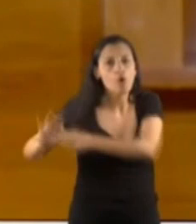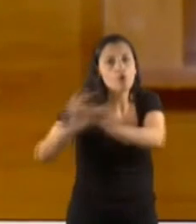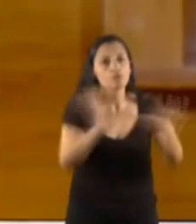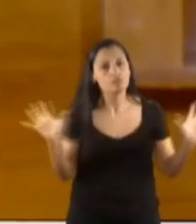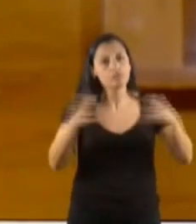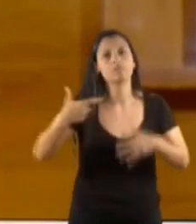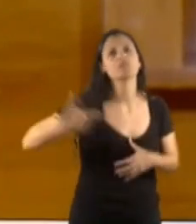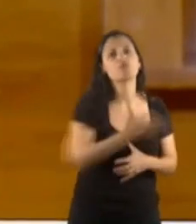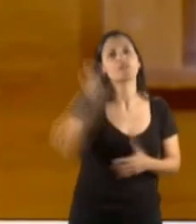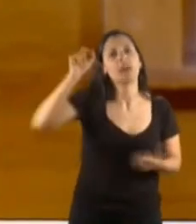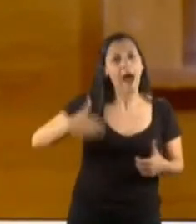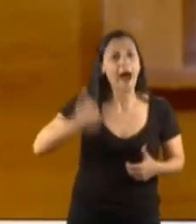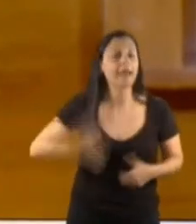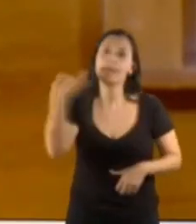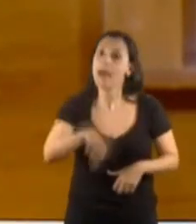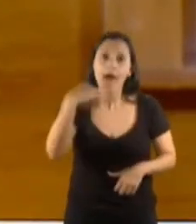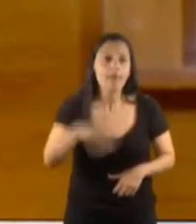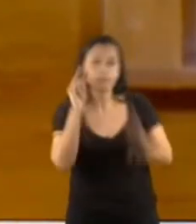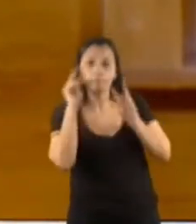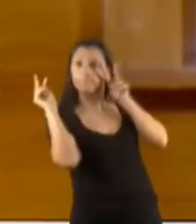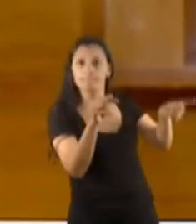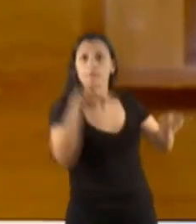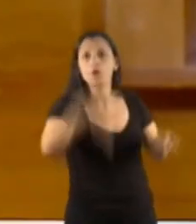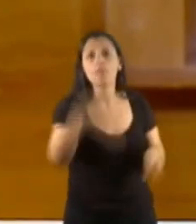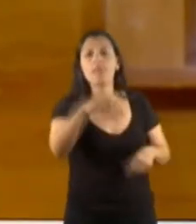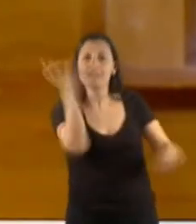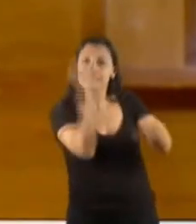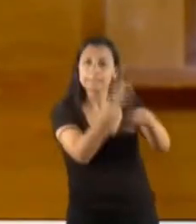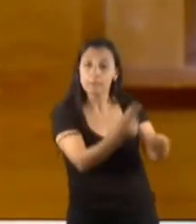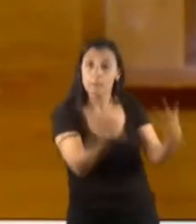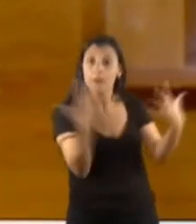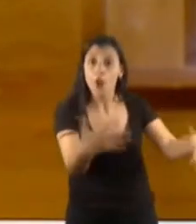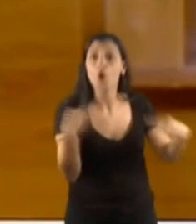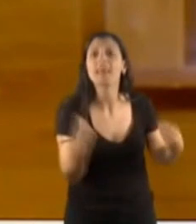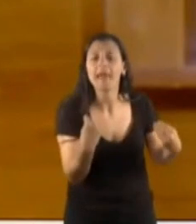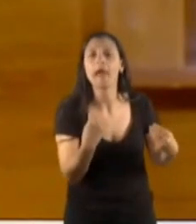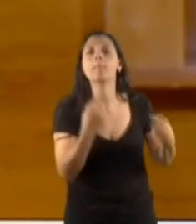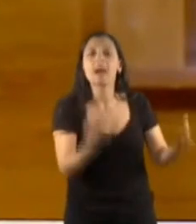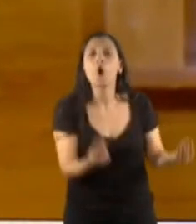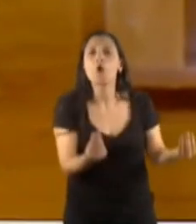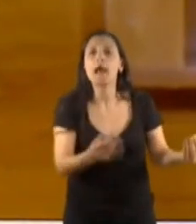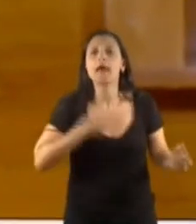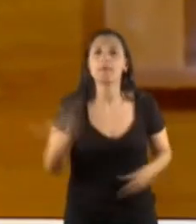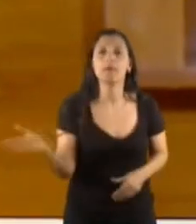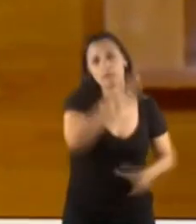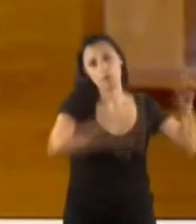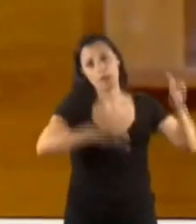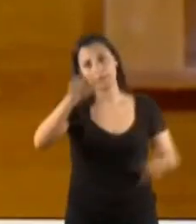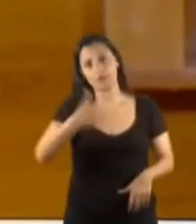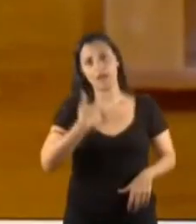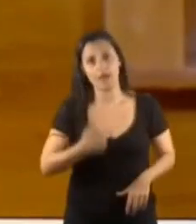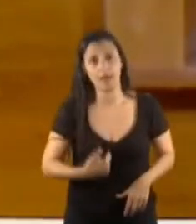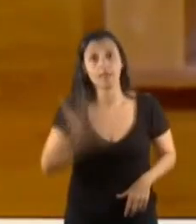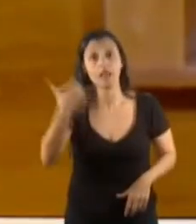Argentina porque los que estamos defendiendo son mejores condiciones de vida de los argentinos porque cuando tenemos